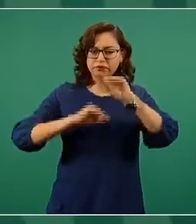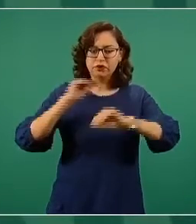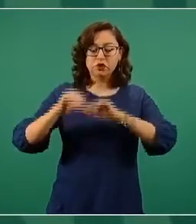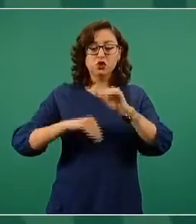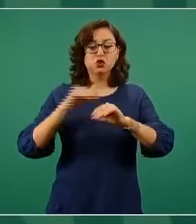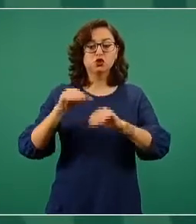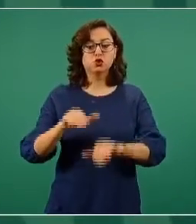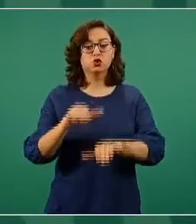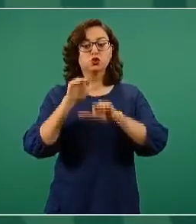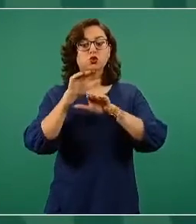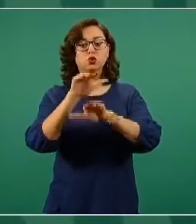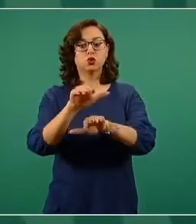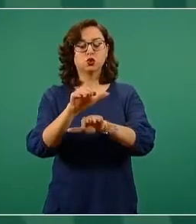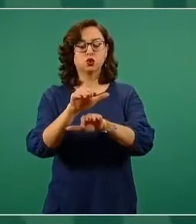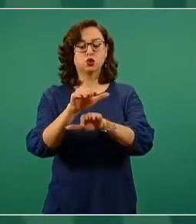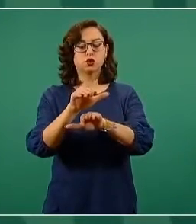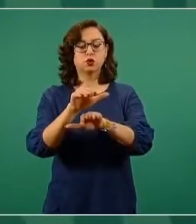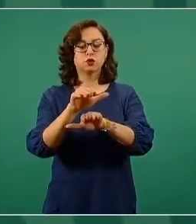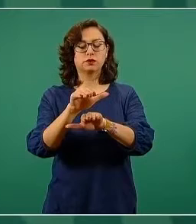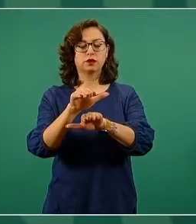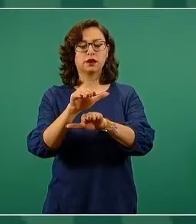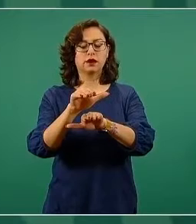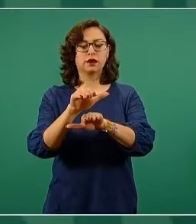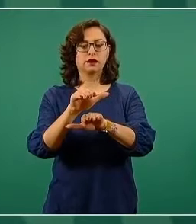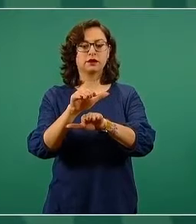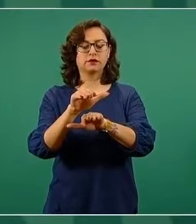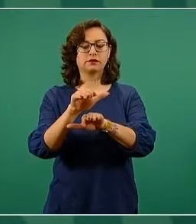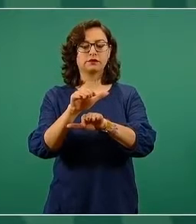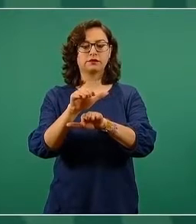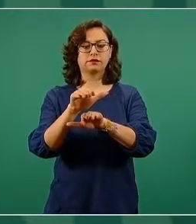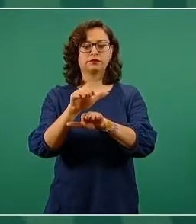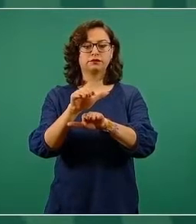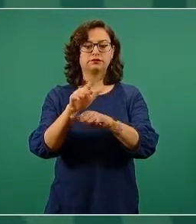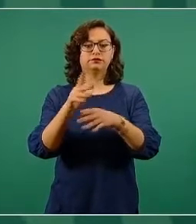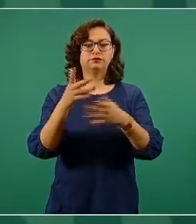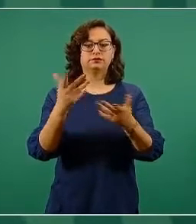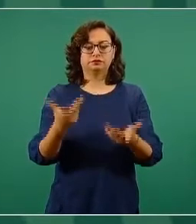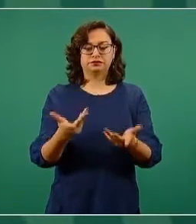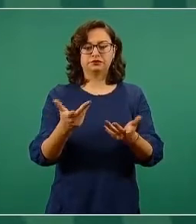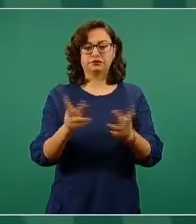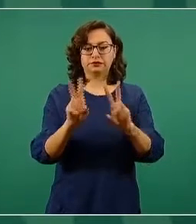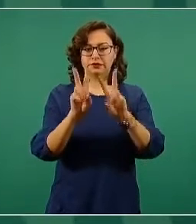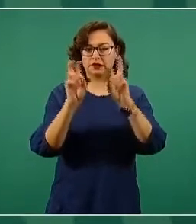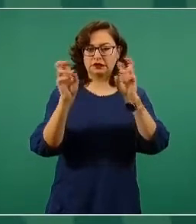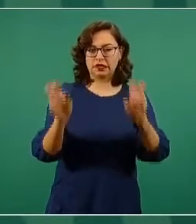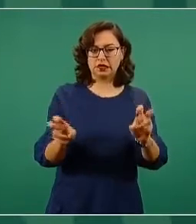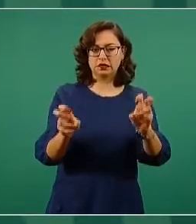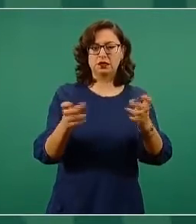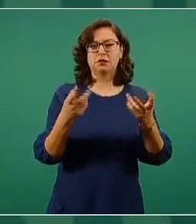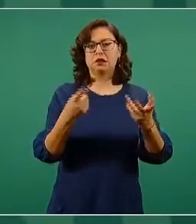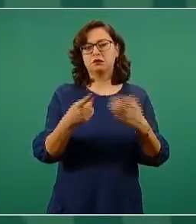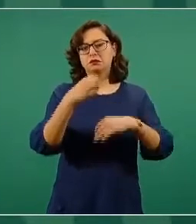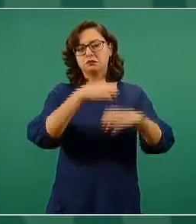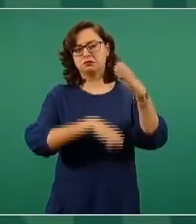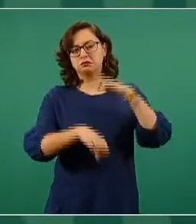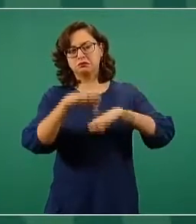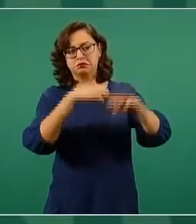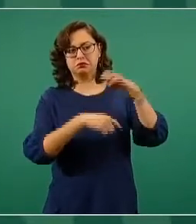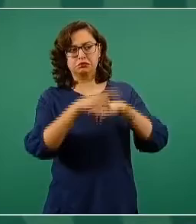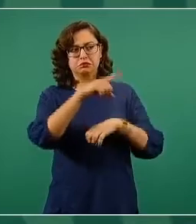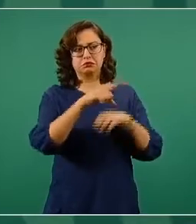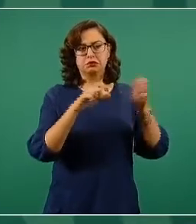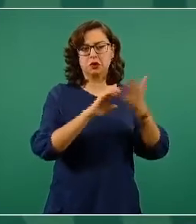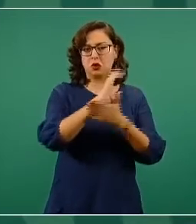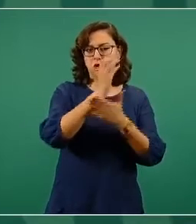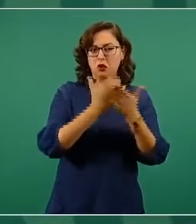relacionadas con la eliminación de la subcontratación que afectaba